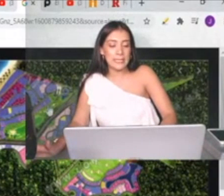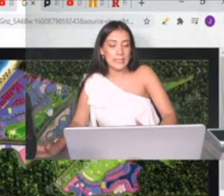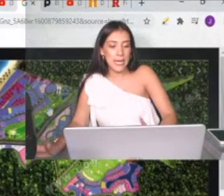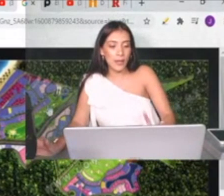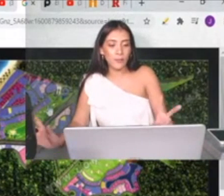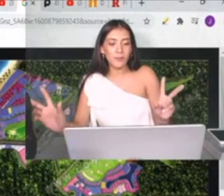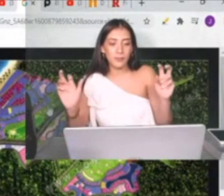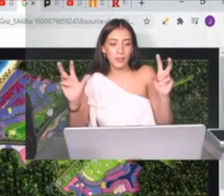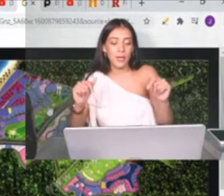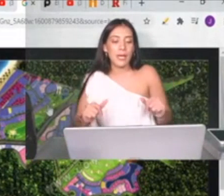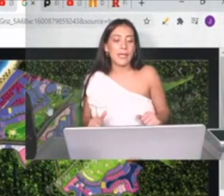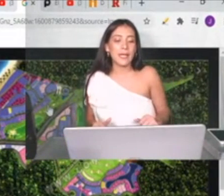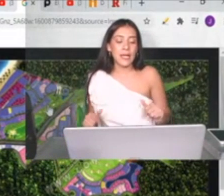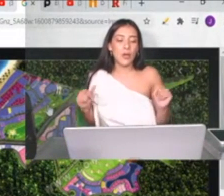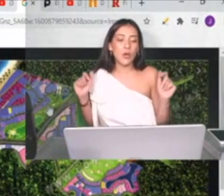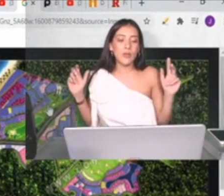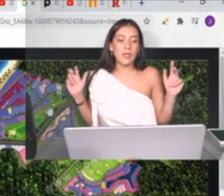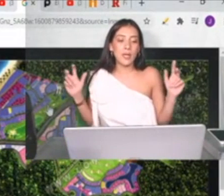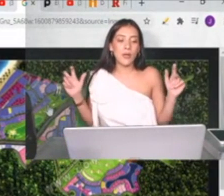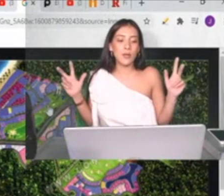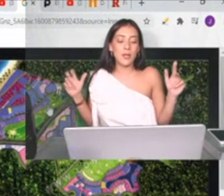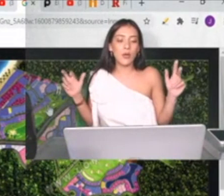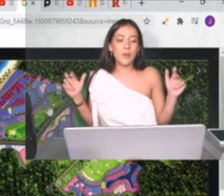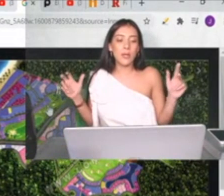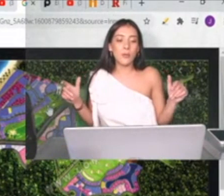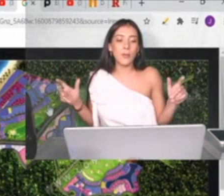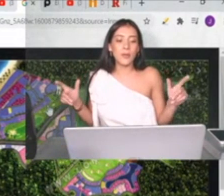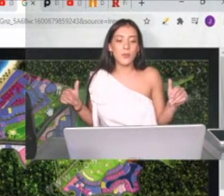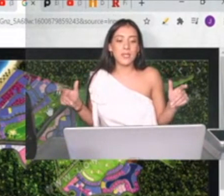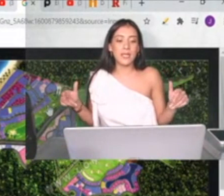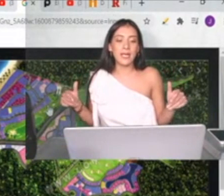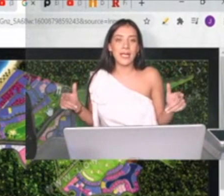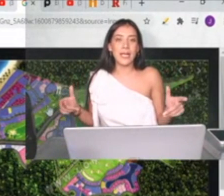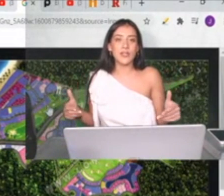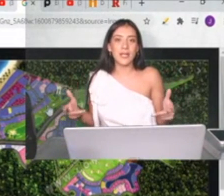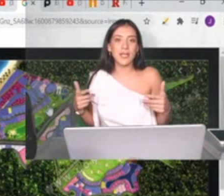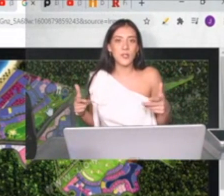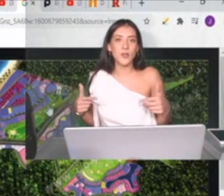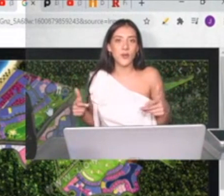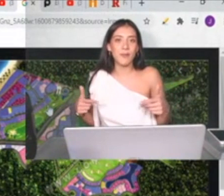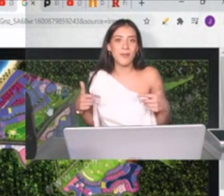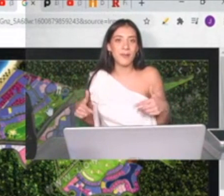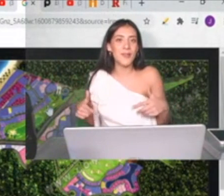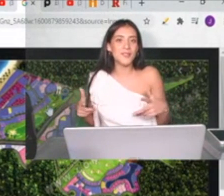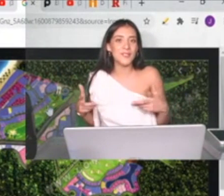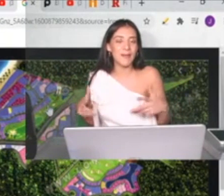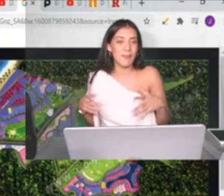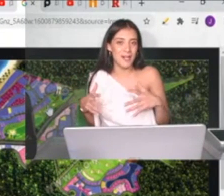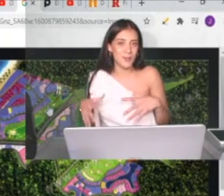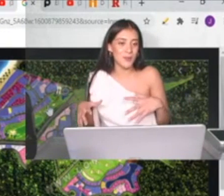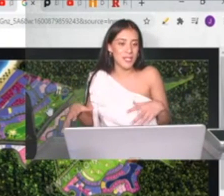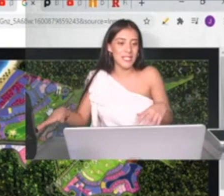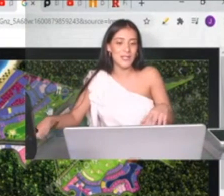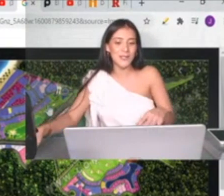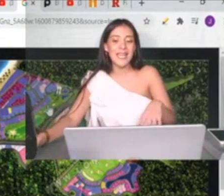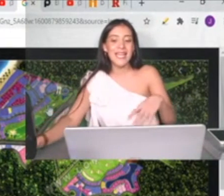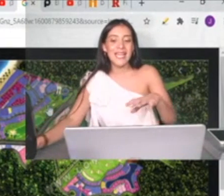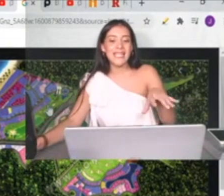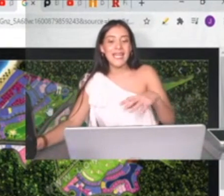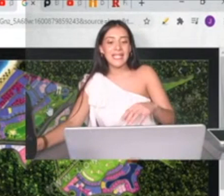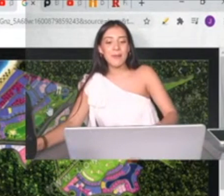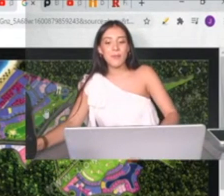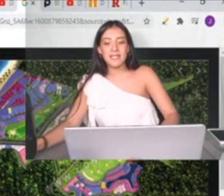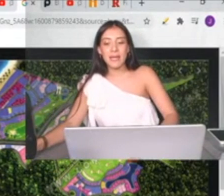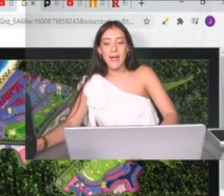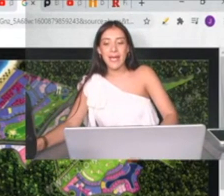que hicieron, que salió con dinero del gobierno, pero después querían que los ingresos fueran privados, ¿no? O sea, para sus bolsillos.